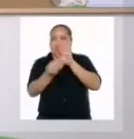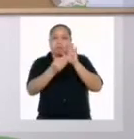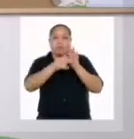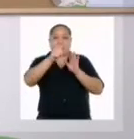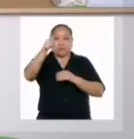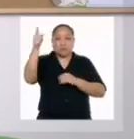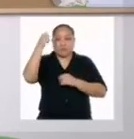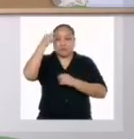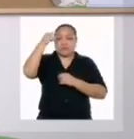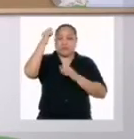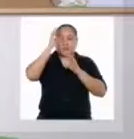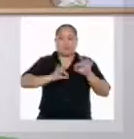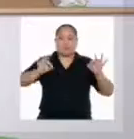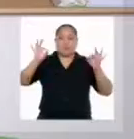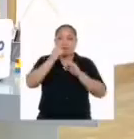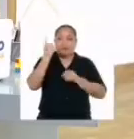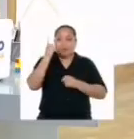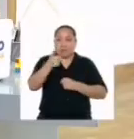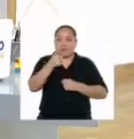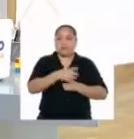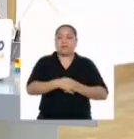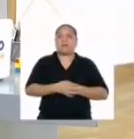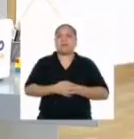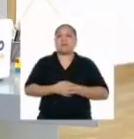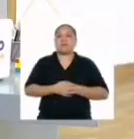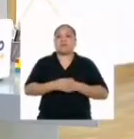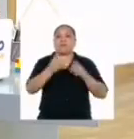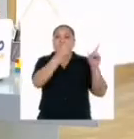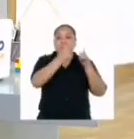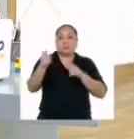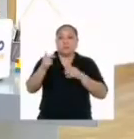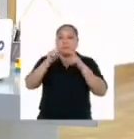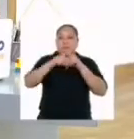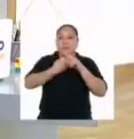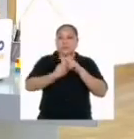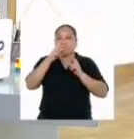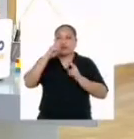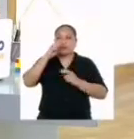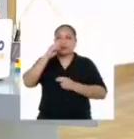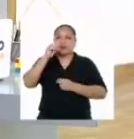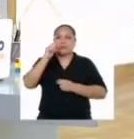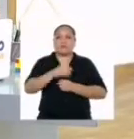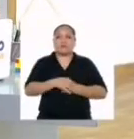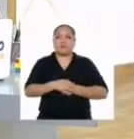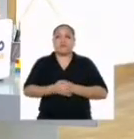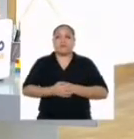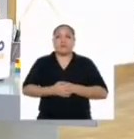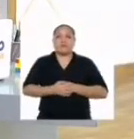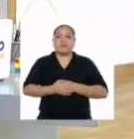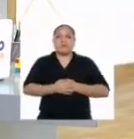consideren importante para ustedes. Listo, empecemos, Rebo.